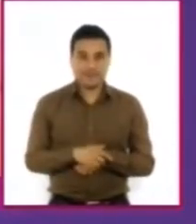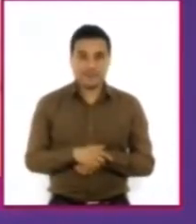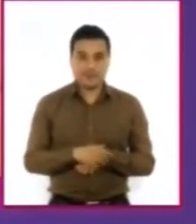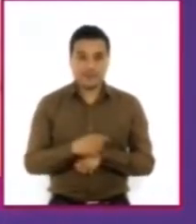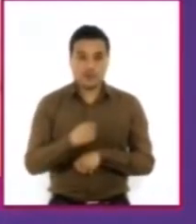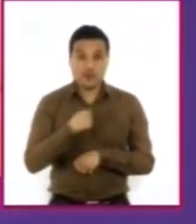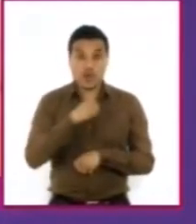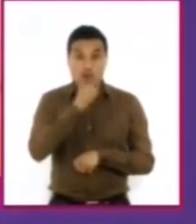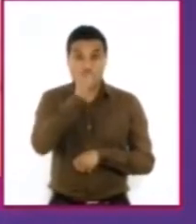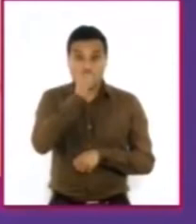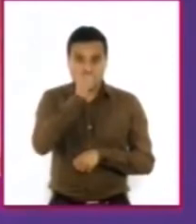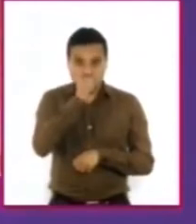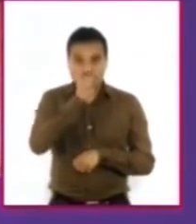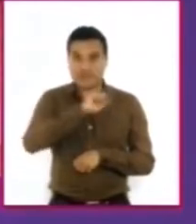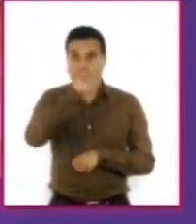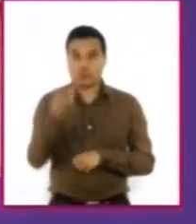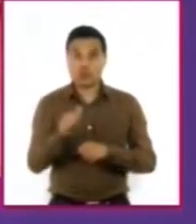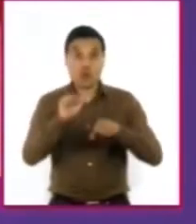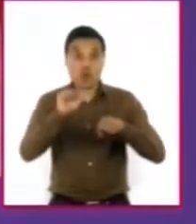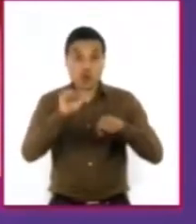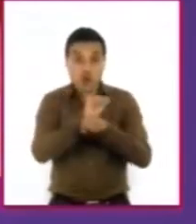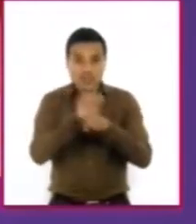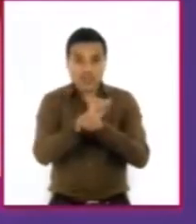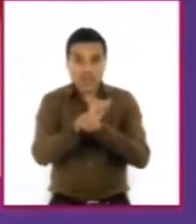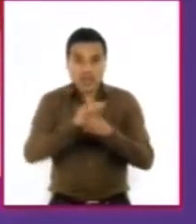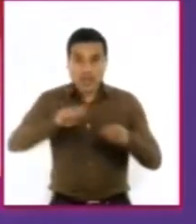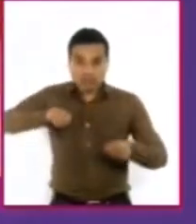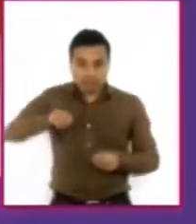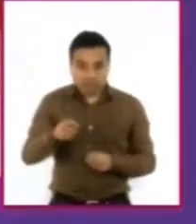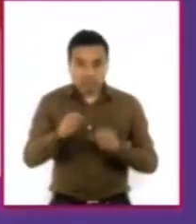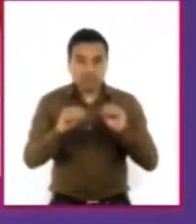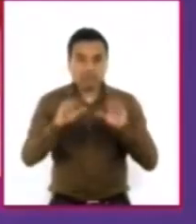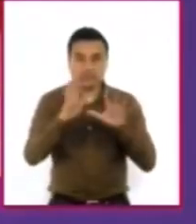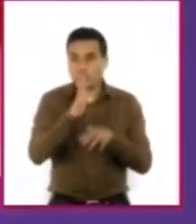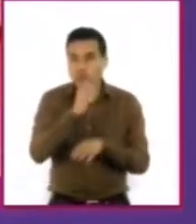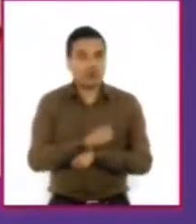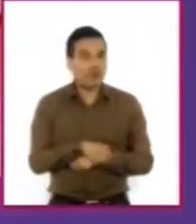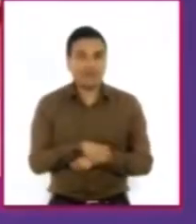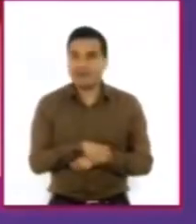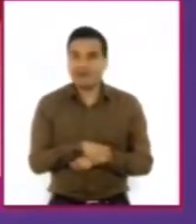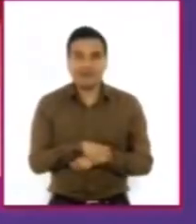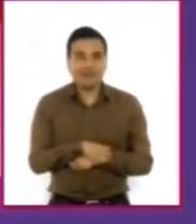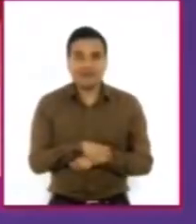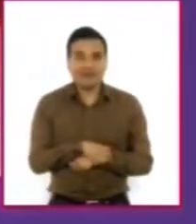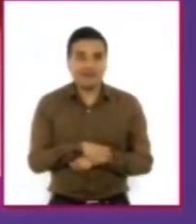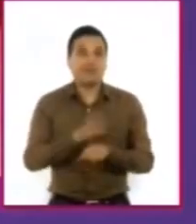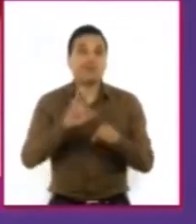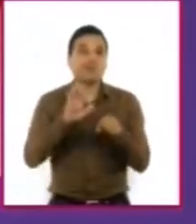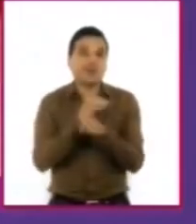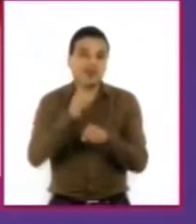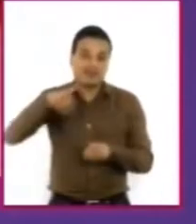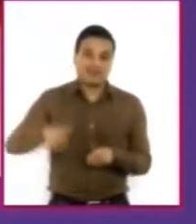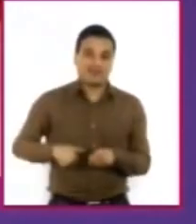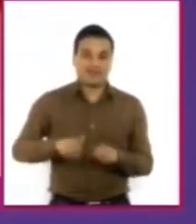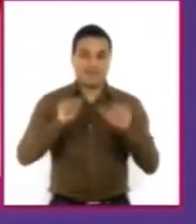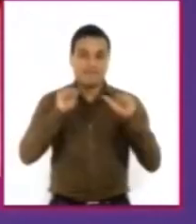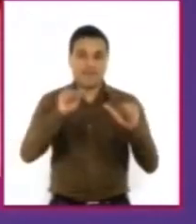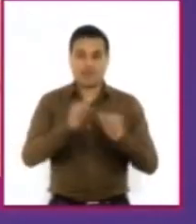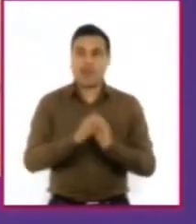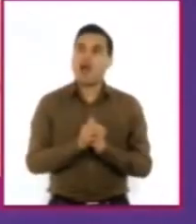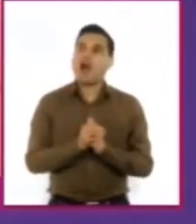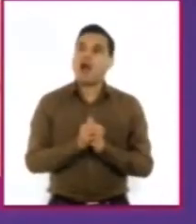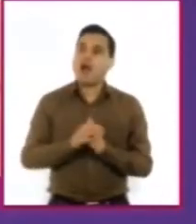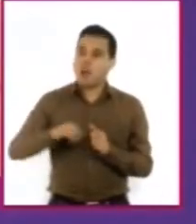De esta manera evitamos accidentes. ¡Ay! Entonces, como está conectada al coche, hace que no arranque. ¡Ay, qué descubrimiento acabo de